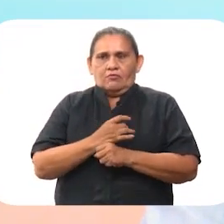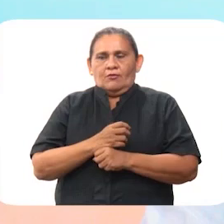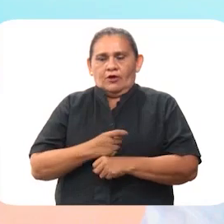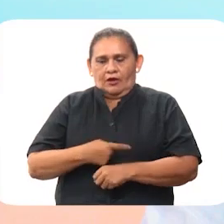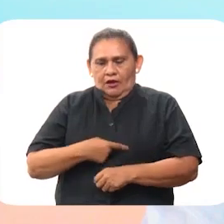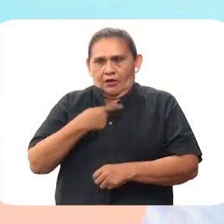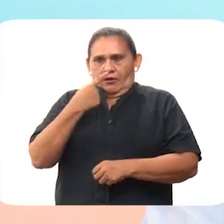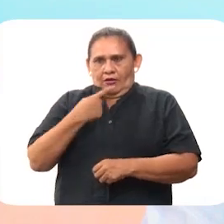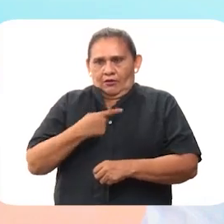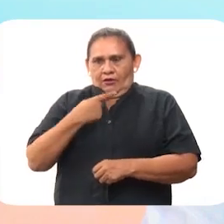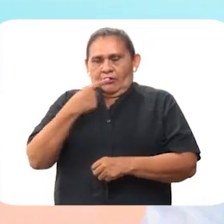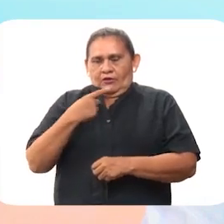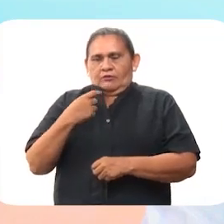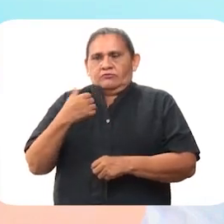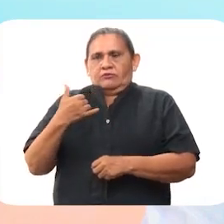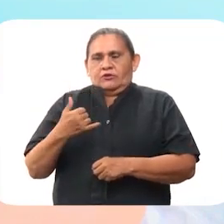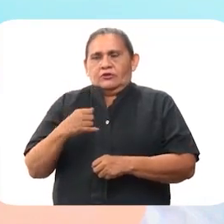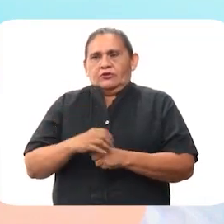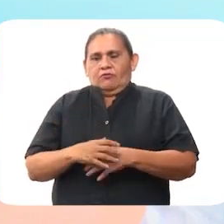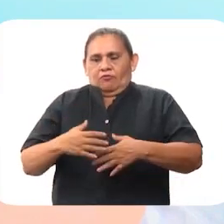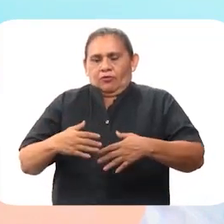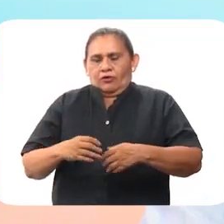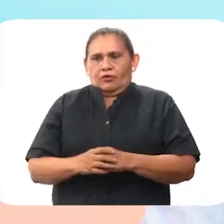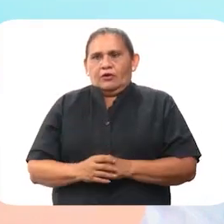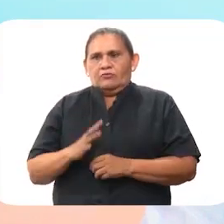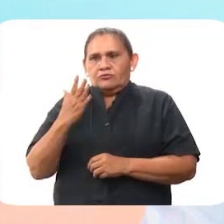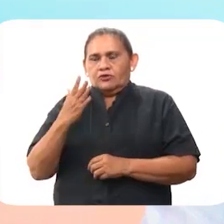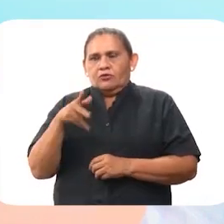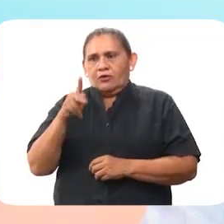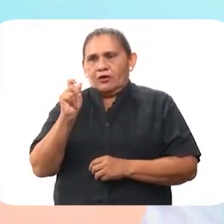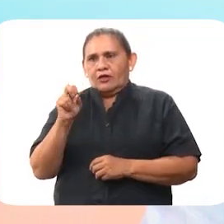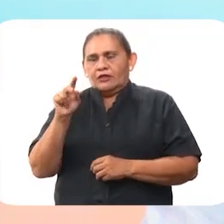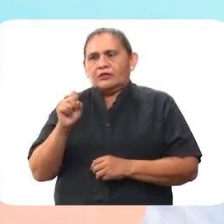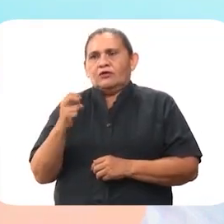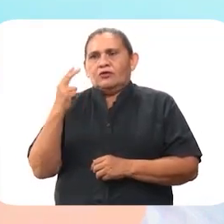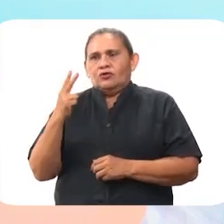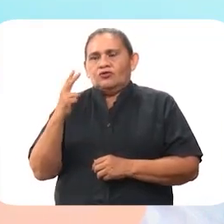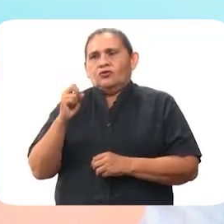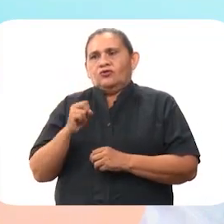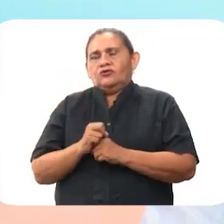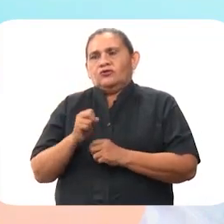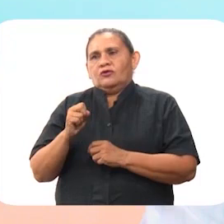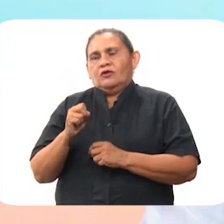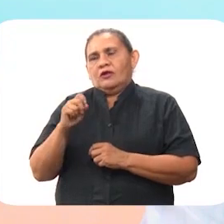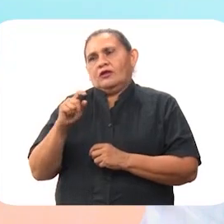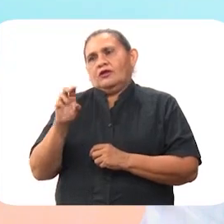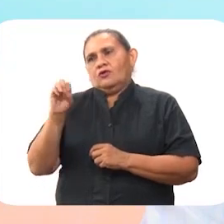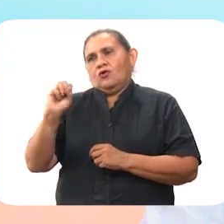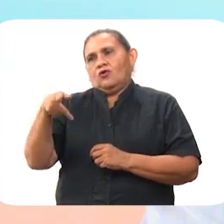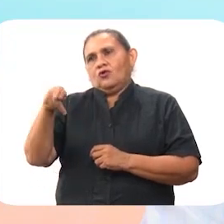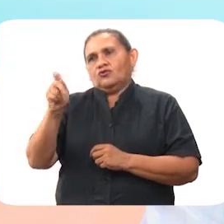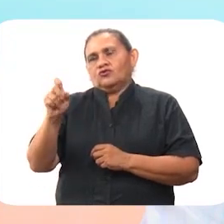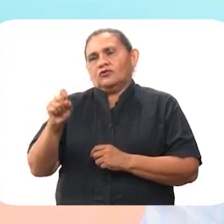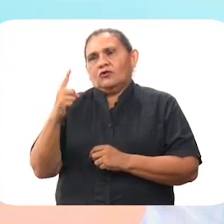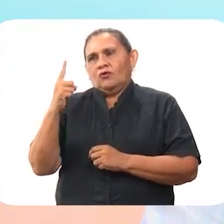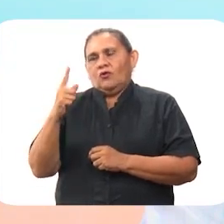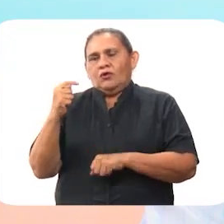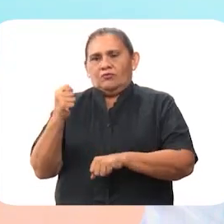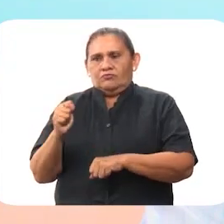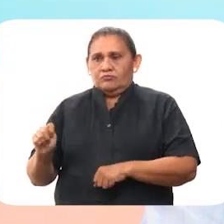oshkuskap katul, yetel tisimin tikul, peto, tishkogop teko, yetel mashkanue, juhuntul ma kim telo.